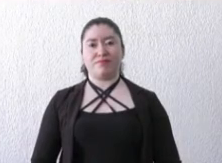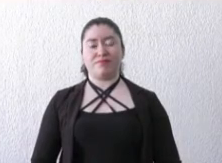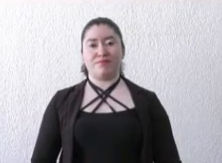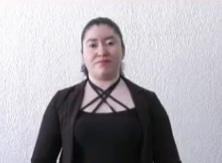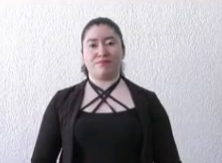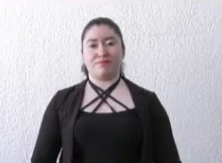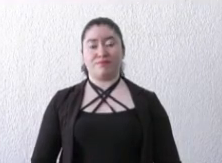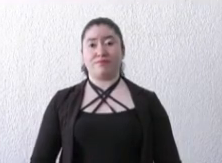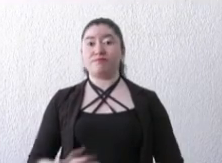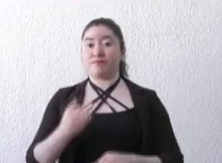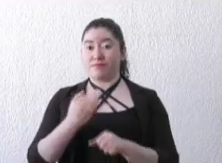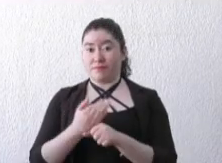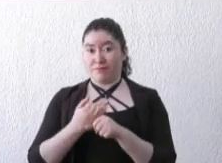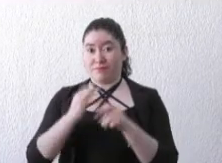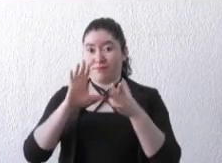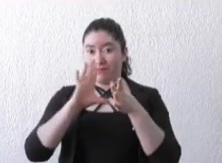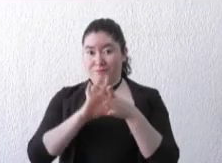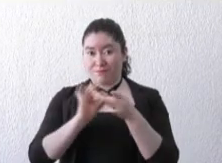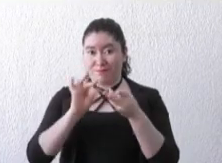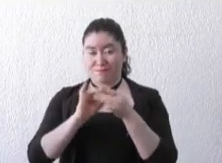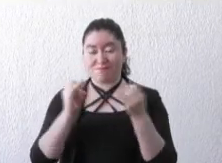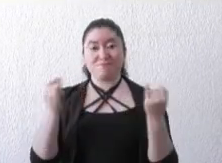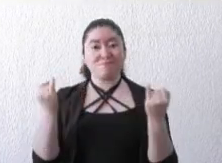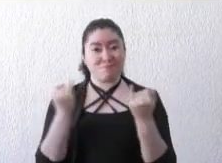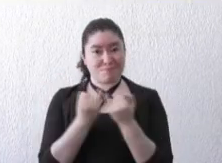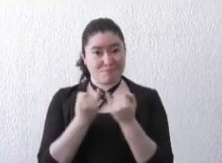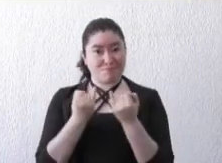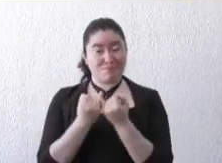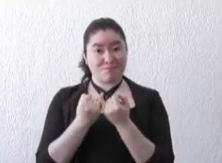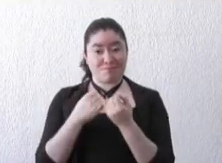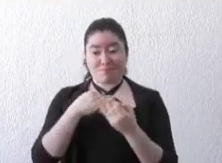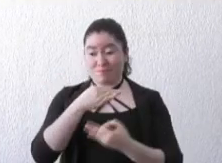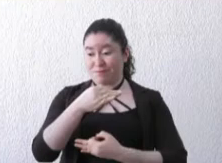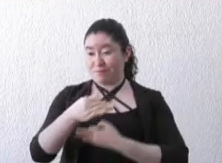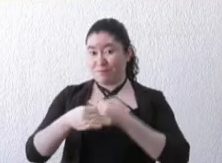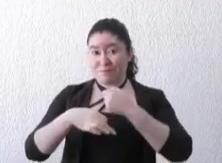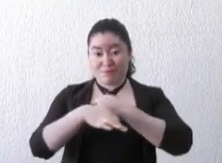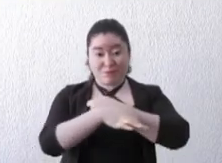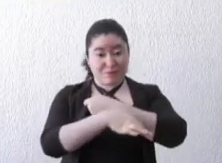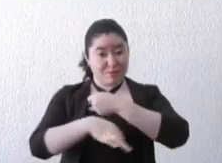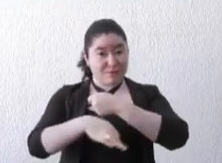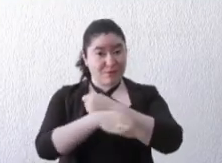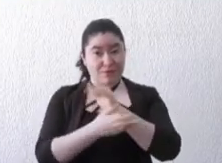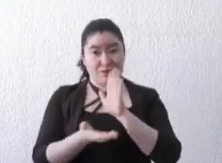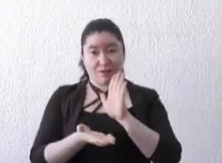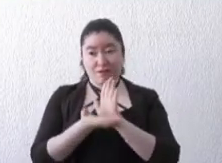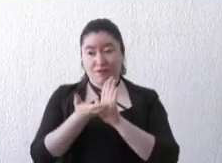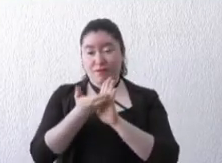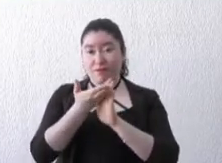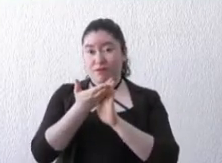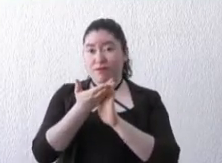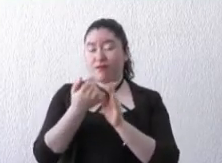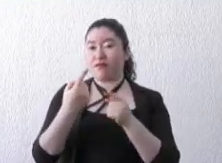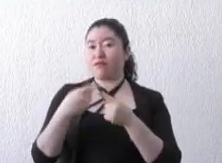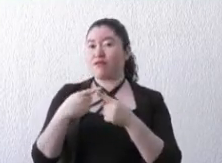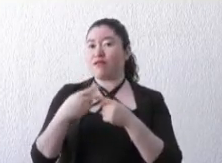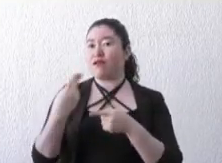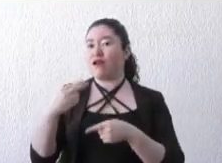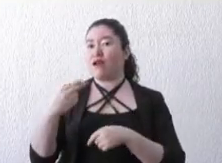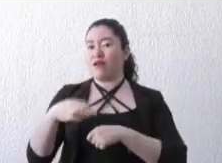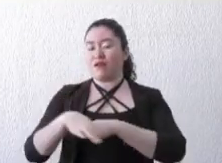Habrá que mencionar también que toda la arquitectura desarrollada por el arquitecto